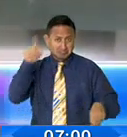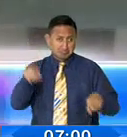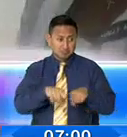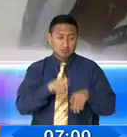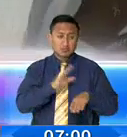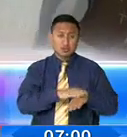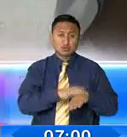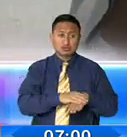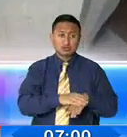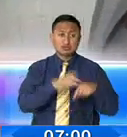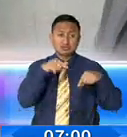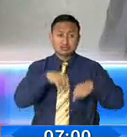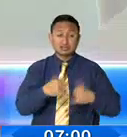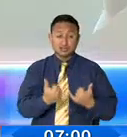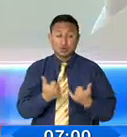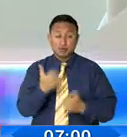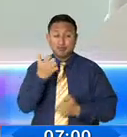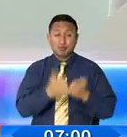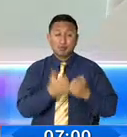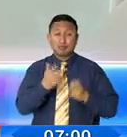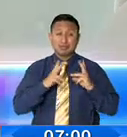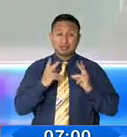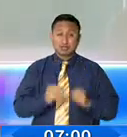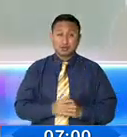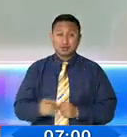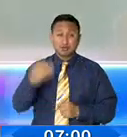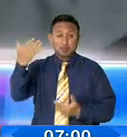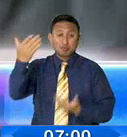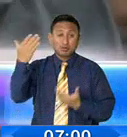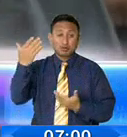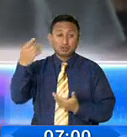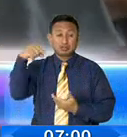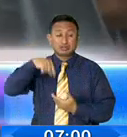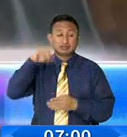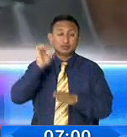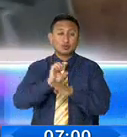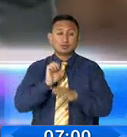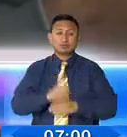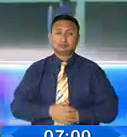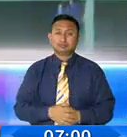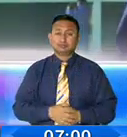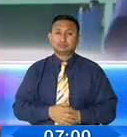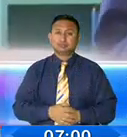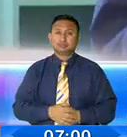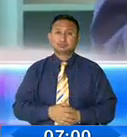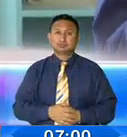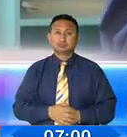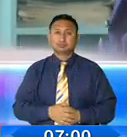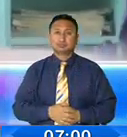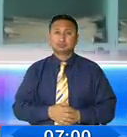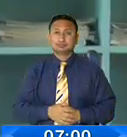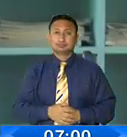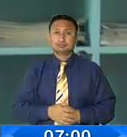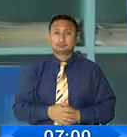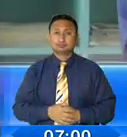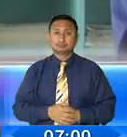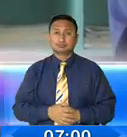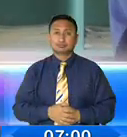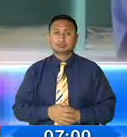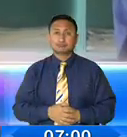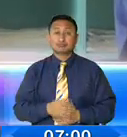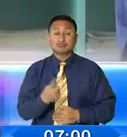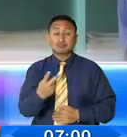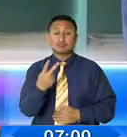la compleja realidad sanitaria y política a la que se enfrenta el Ecuador. En vista de que ninguno de los dos candidatos nos